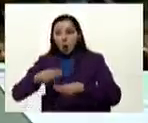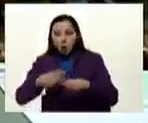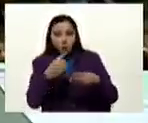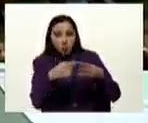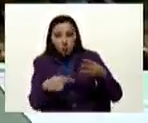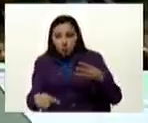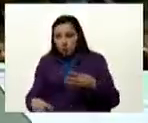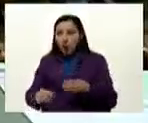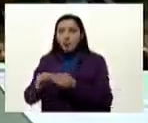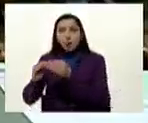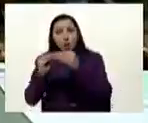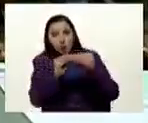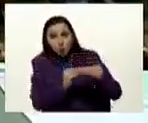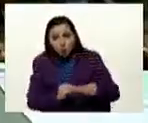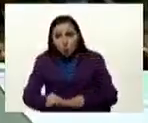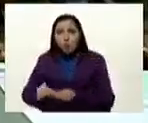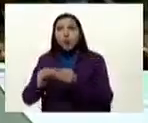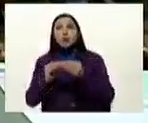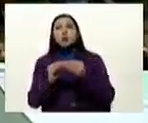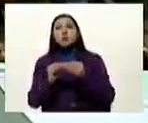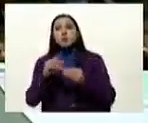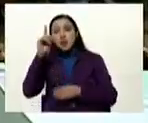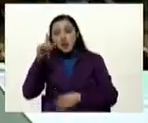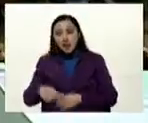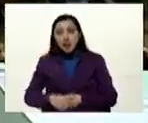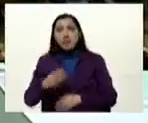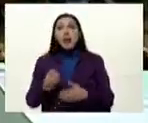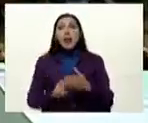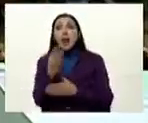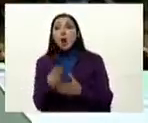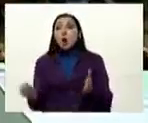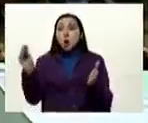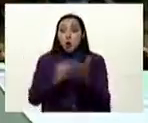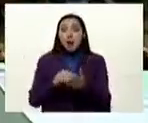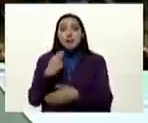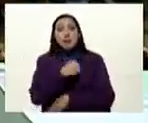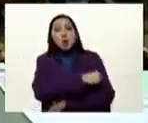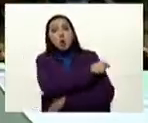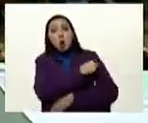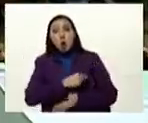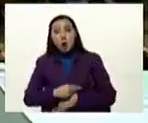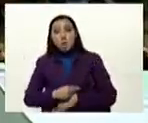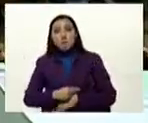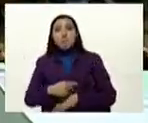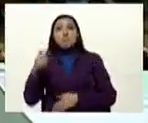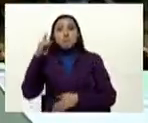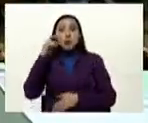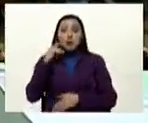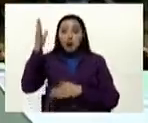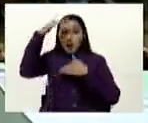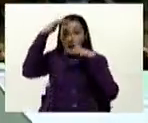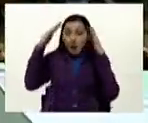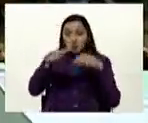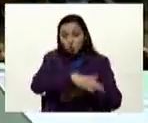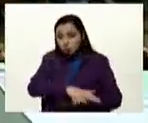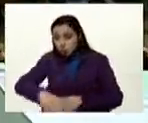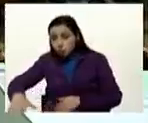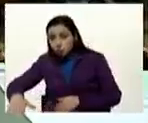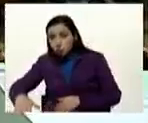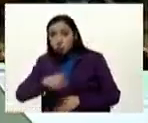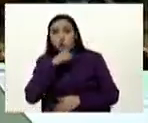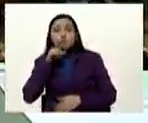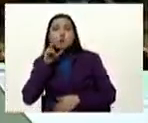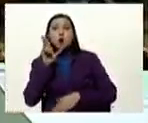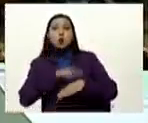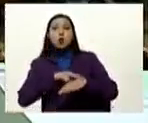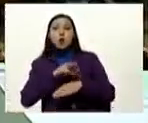de recuperación y a la reinauguración del Hospital Materno Infantil Doctor